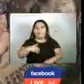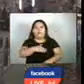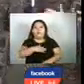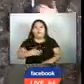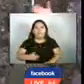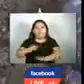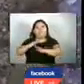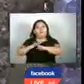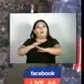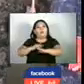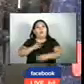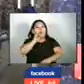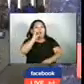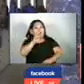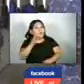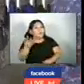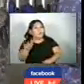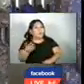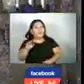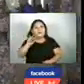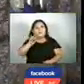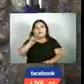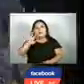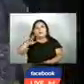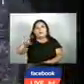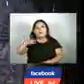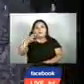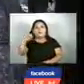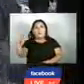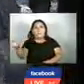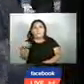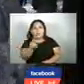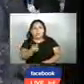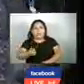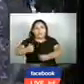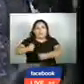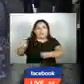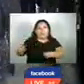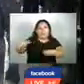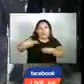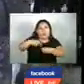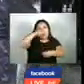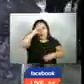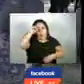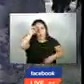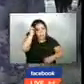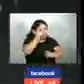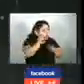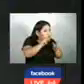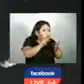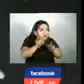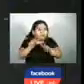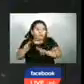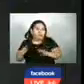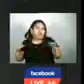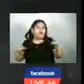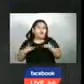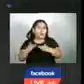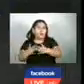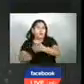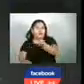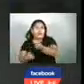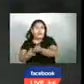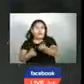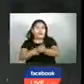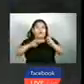finales de año se espera que un total de 25.000 elementos se unan a las labores que realiza Fuerza Armada, además de reforzar el